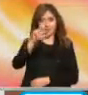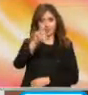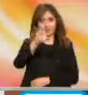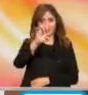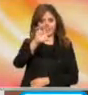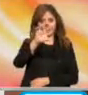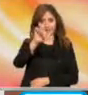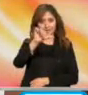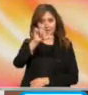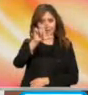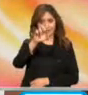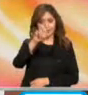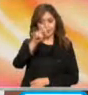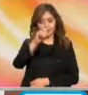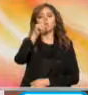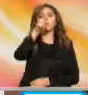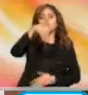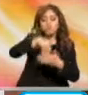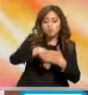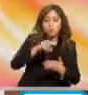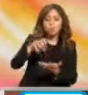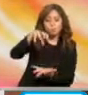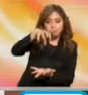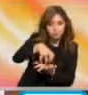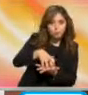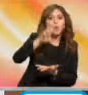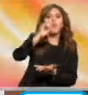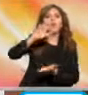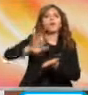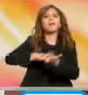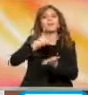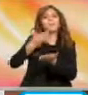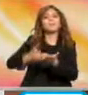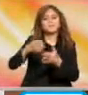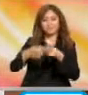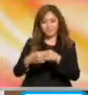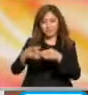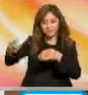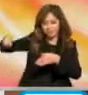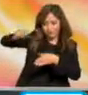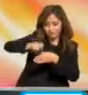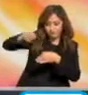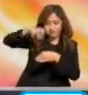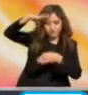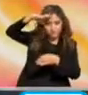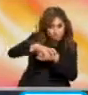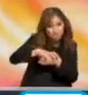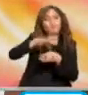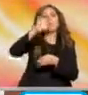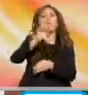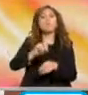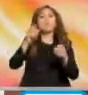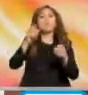idioma inuits, tienen 50 palabras o 100 palabras para hielo. Hielo Es que no tienen derretido, otra cosa, no